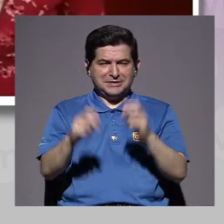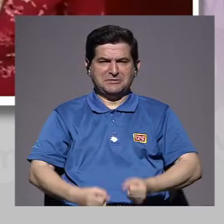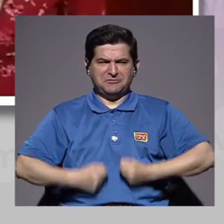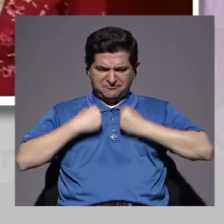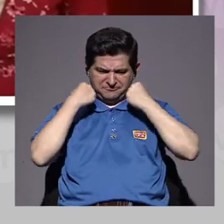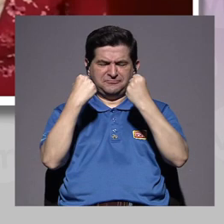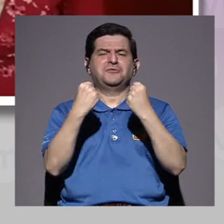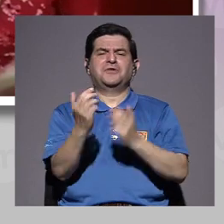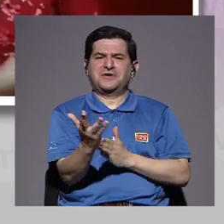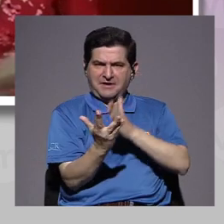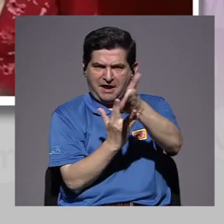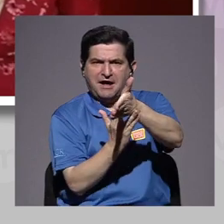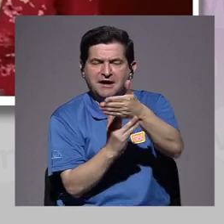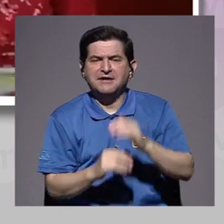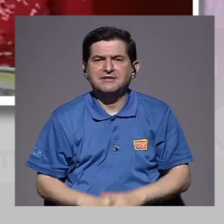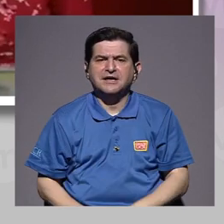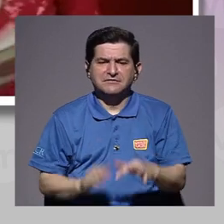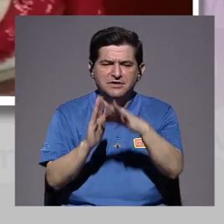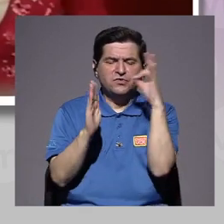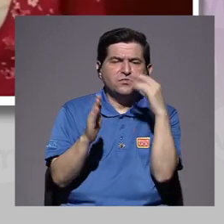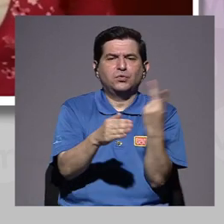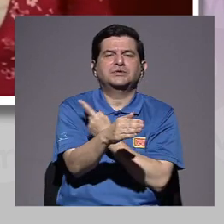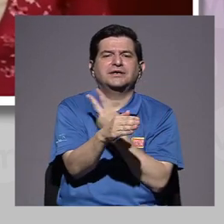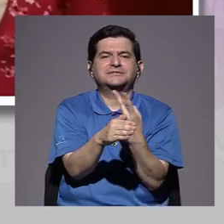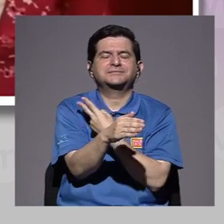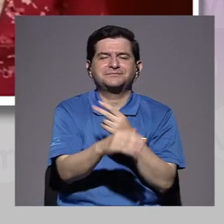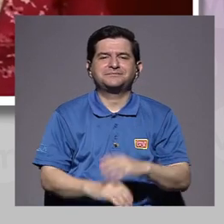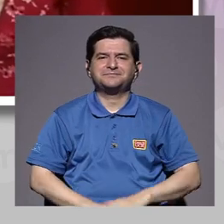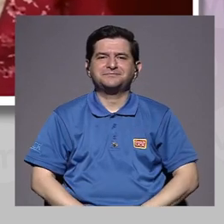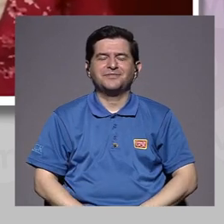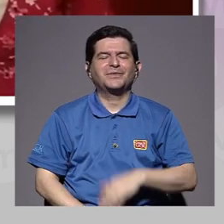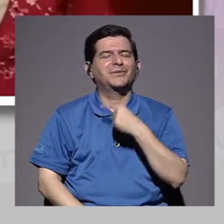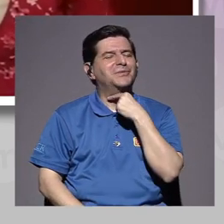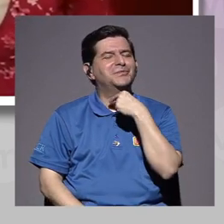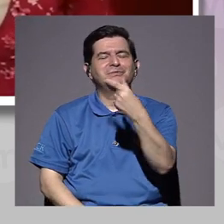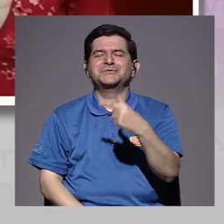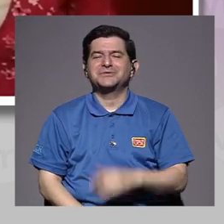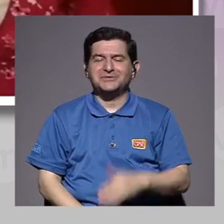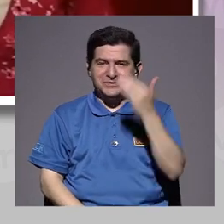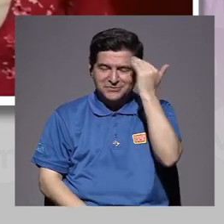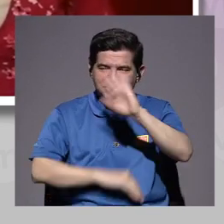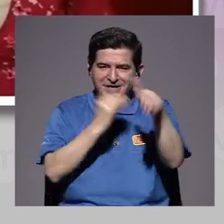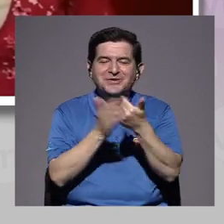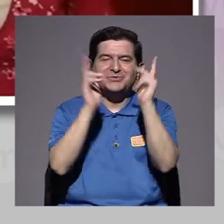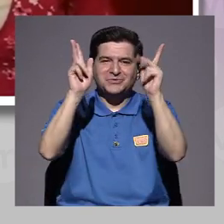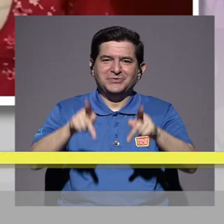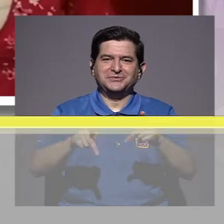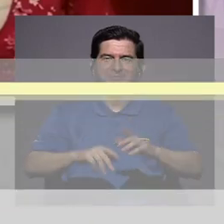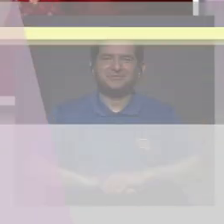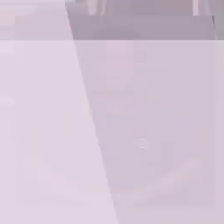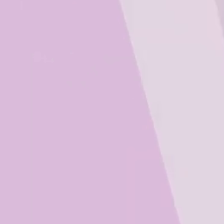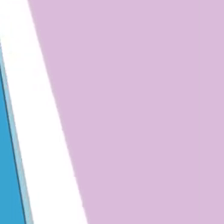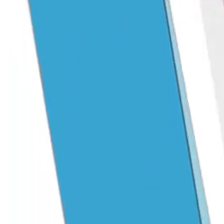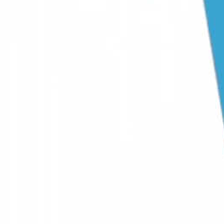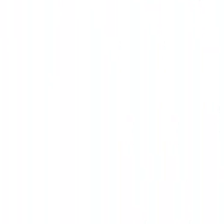cómo fortalecernos a través de las frutas y los vegetales. Con mucho gusto y un saludo a todos.